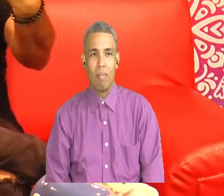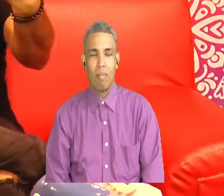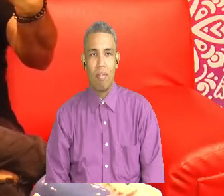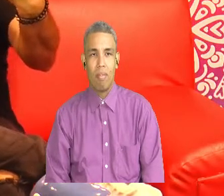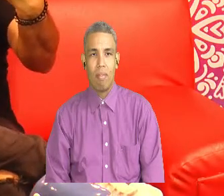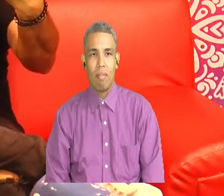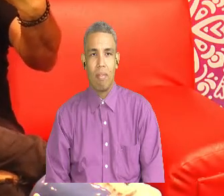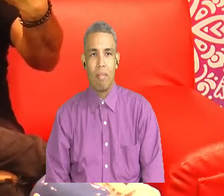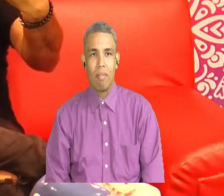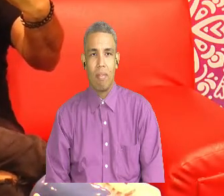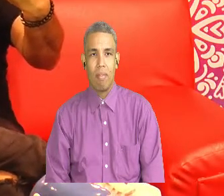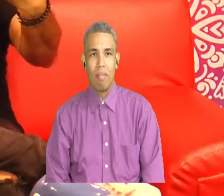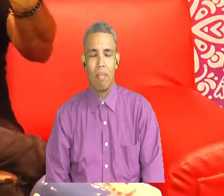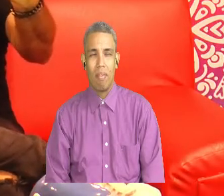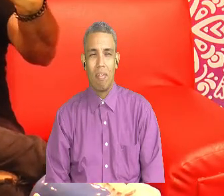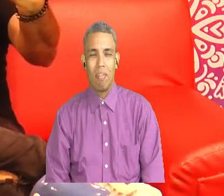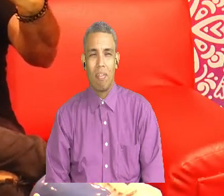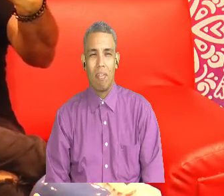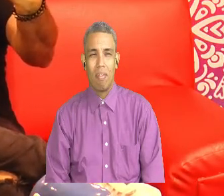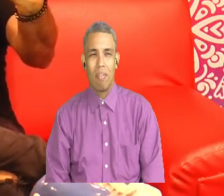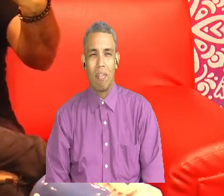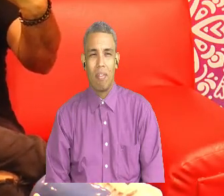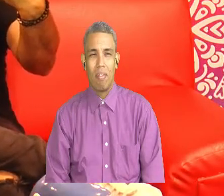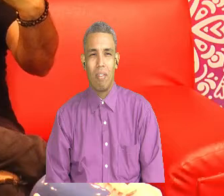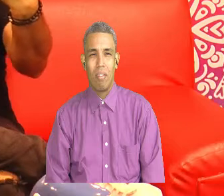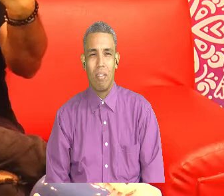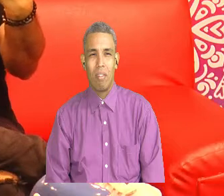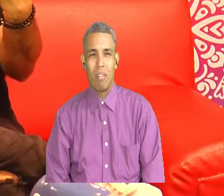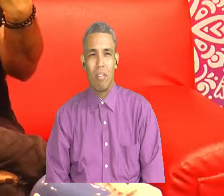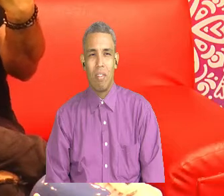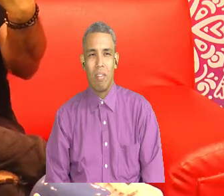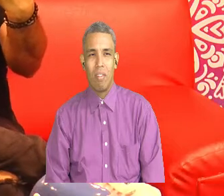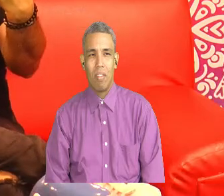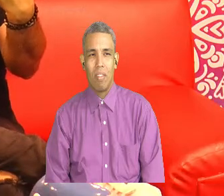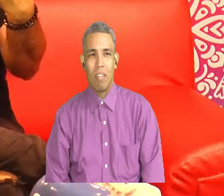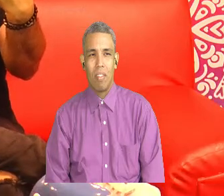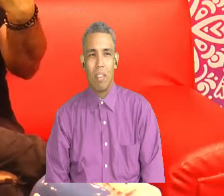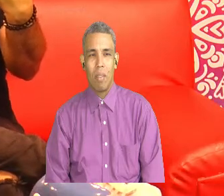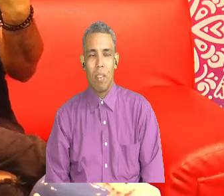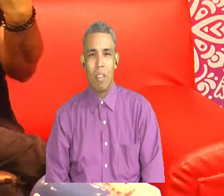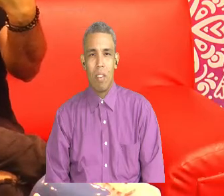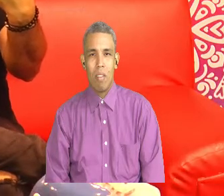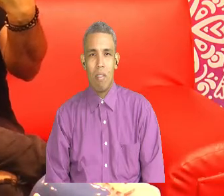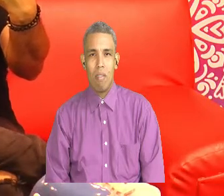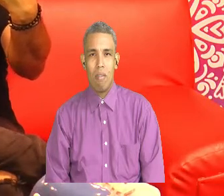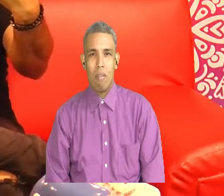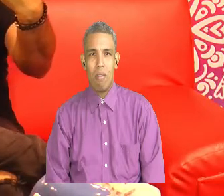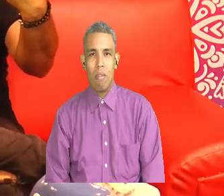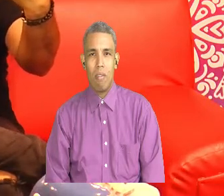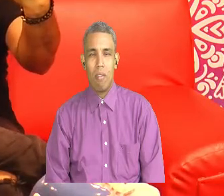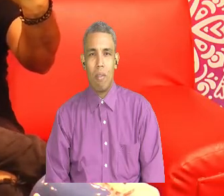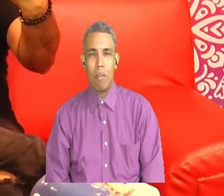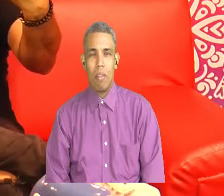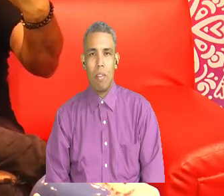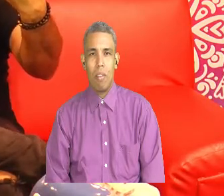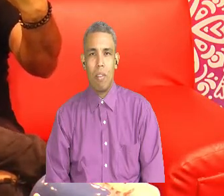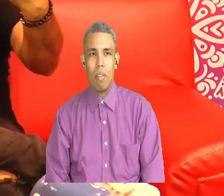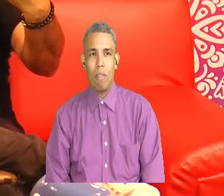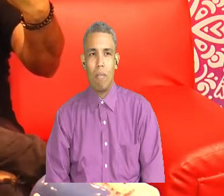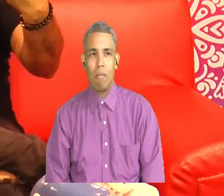serena, qué mañana tan lluviosa, que me dan ganas de